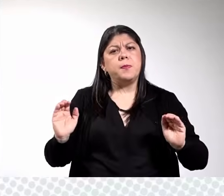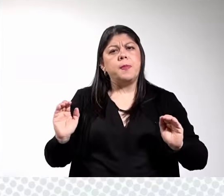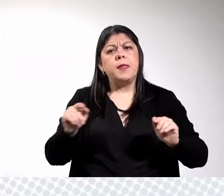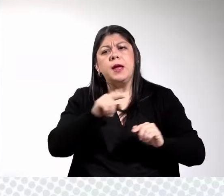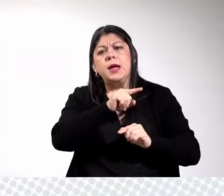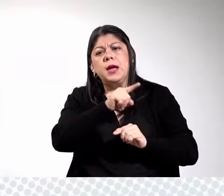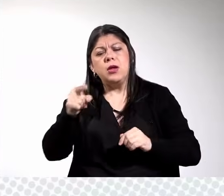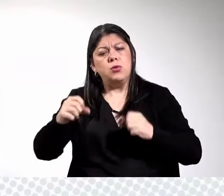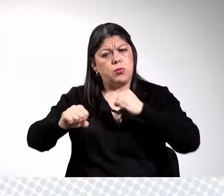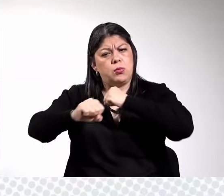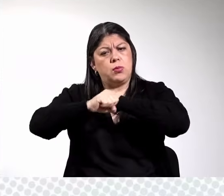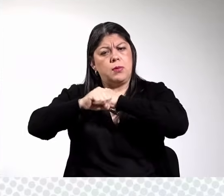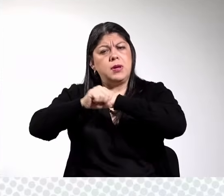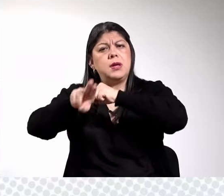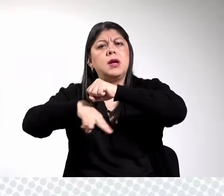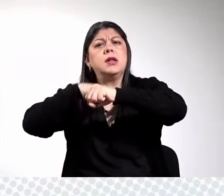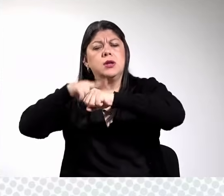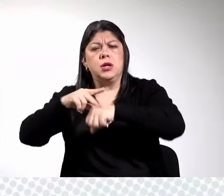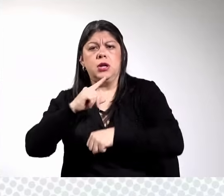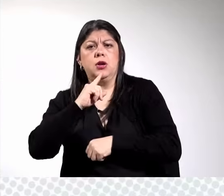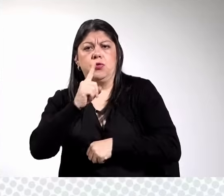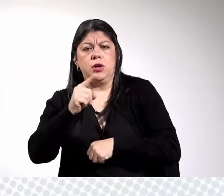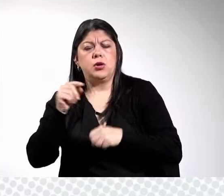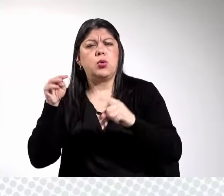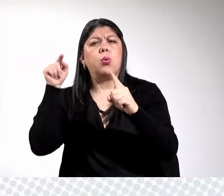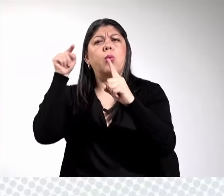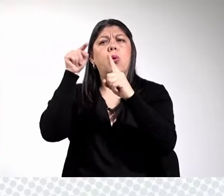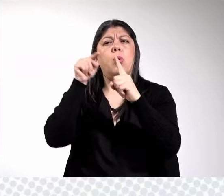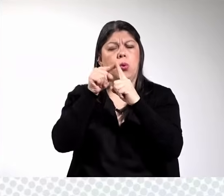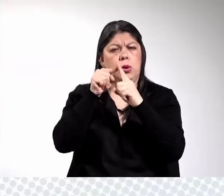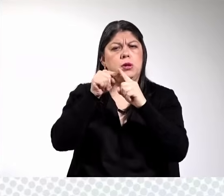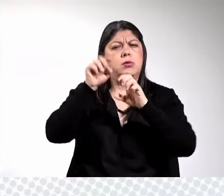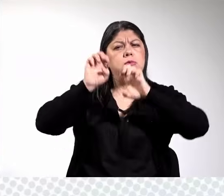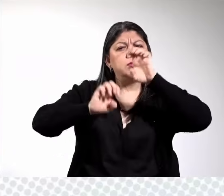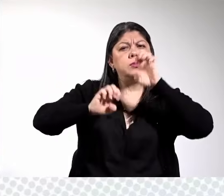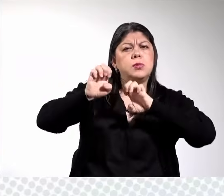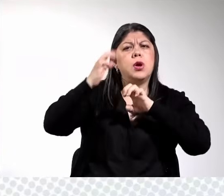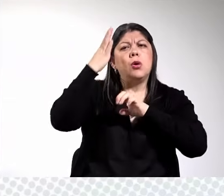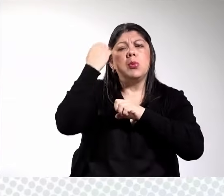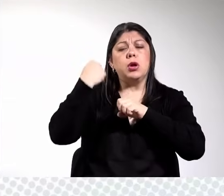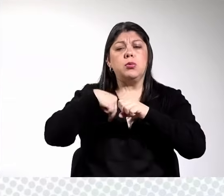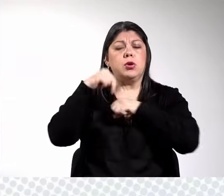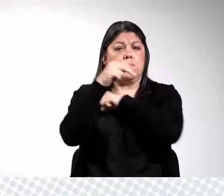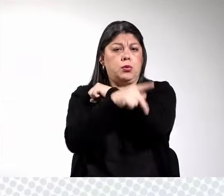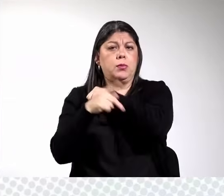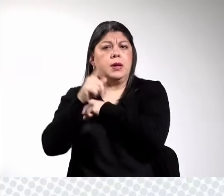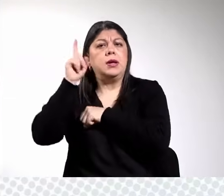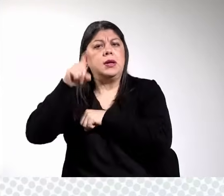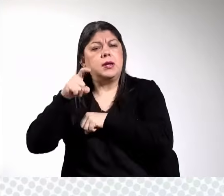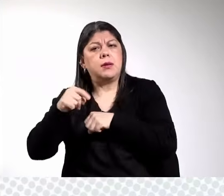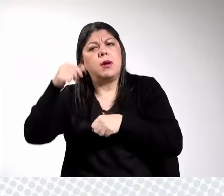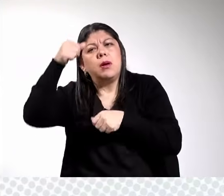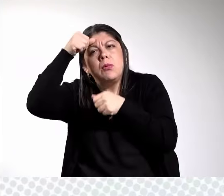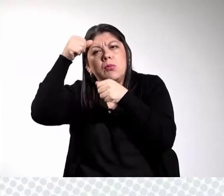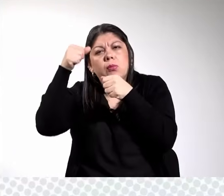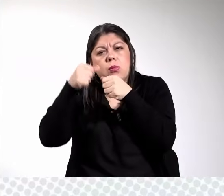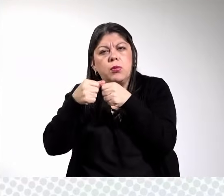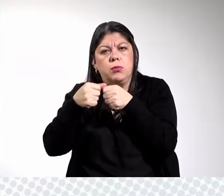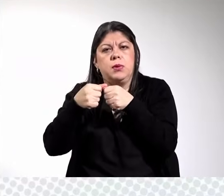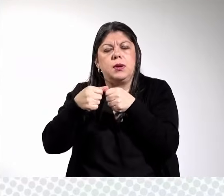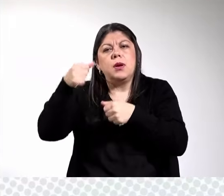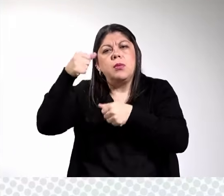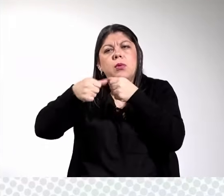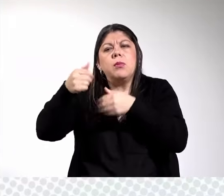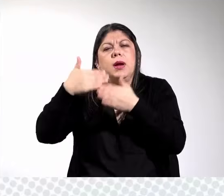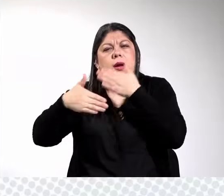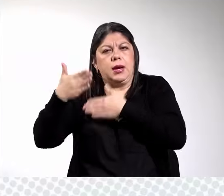sean campañas nacionales reales con objetivos medibles, porque este país tiene que volver a creer en su gente y su gente